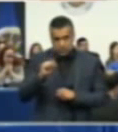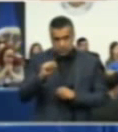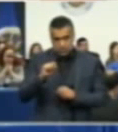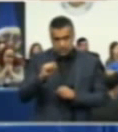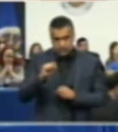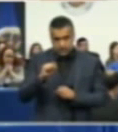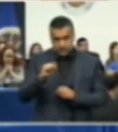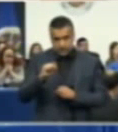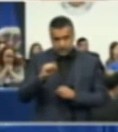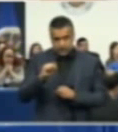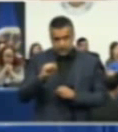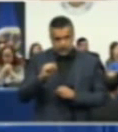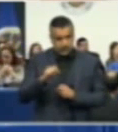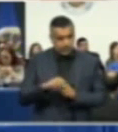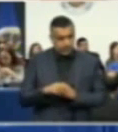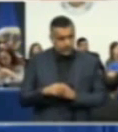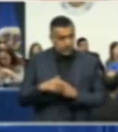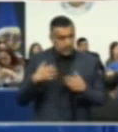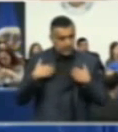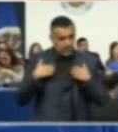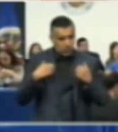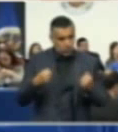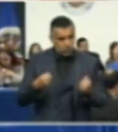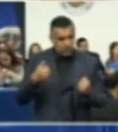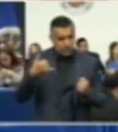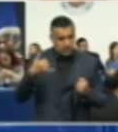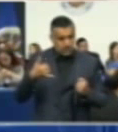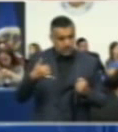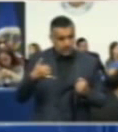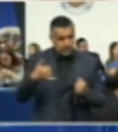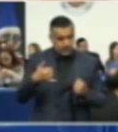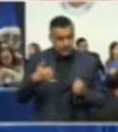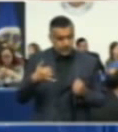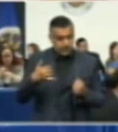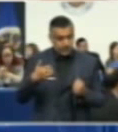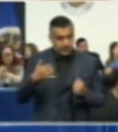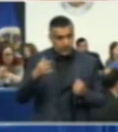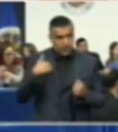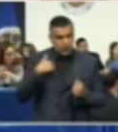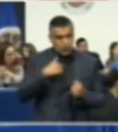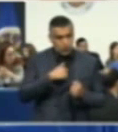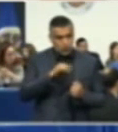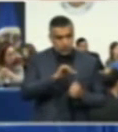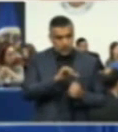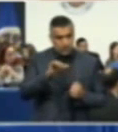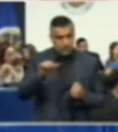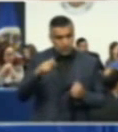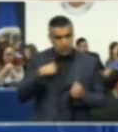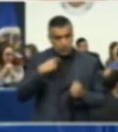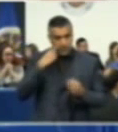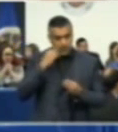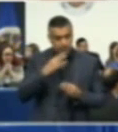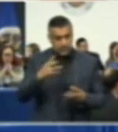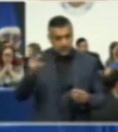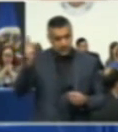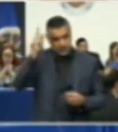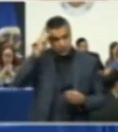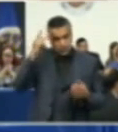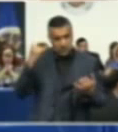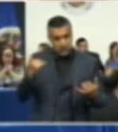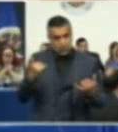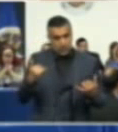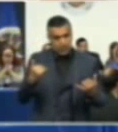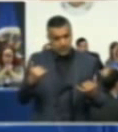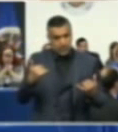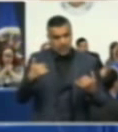13 ministerios, además de Salud y el propio CONADIS. También puedo manifestar que el Perú